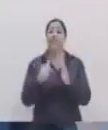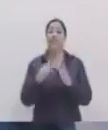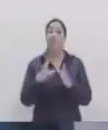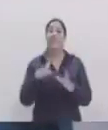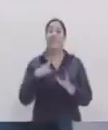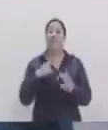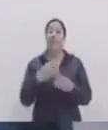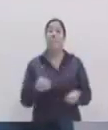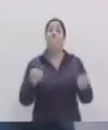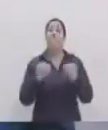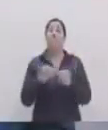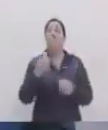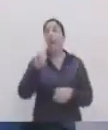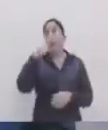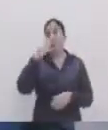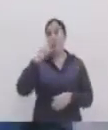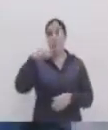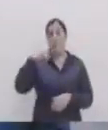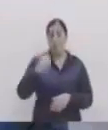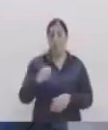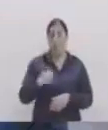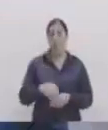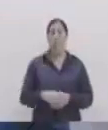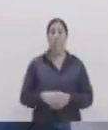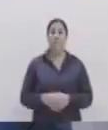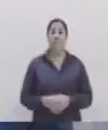existen átomos que son diatómicos.